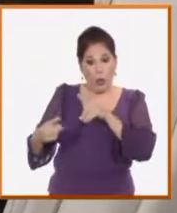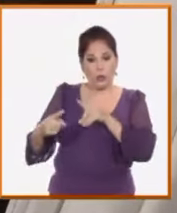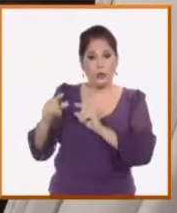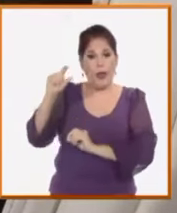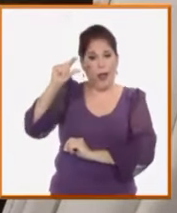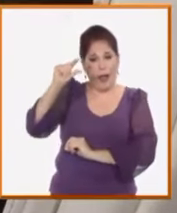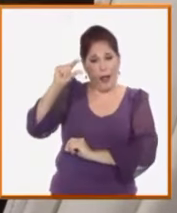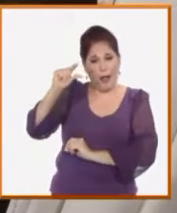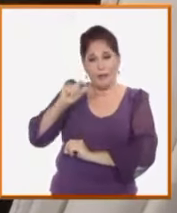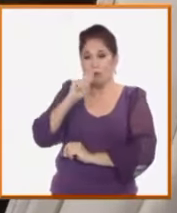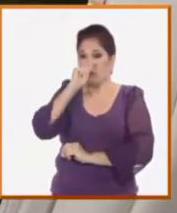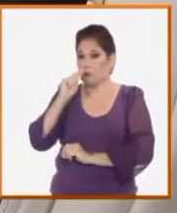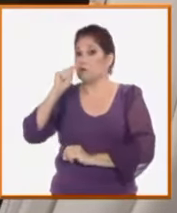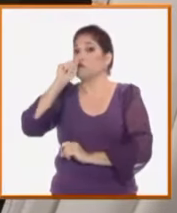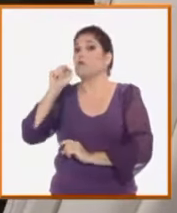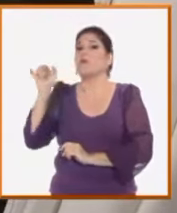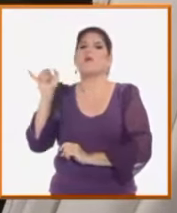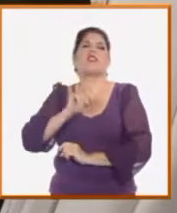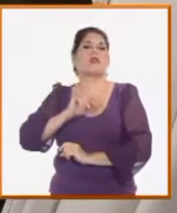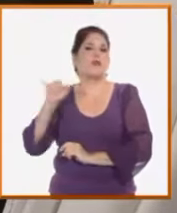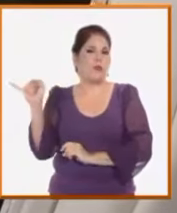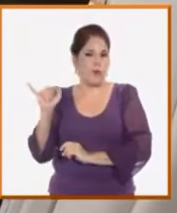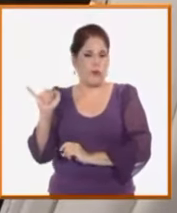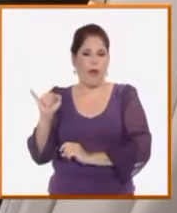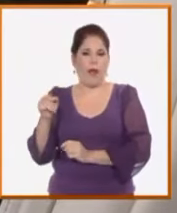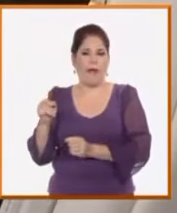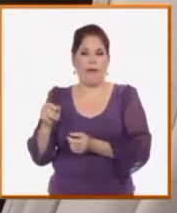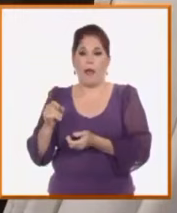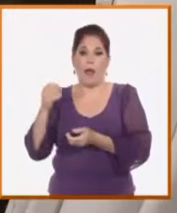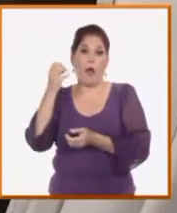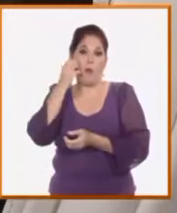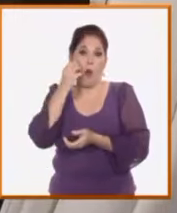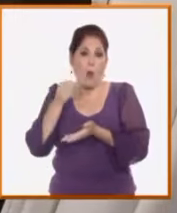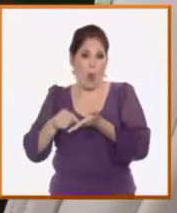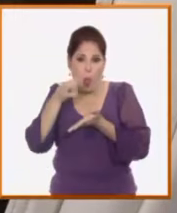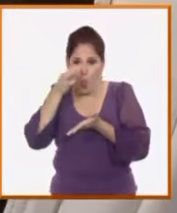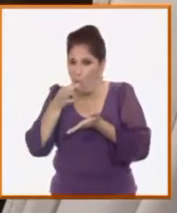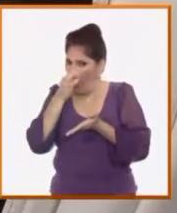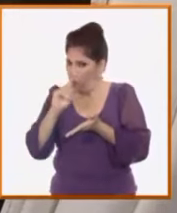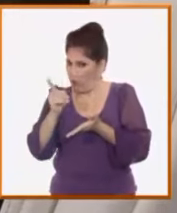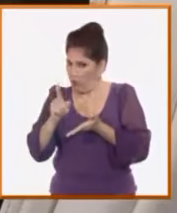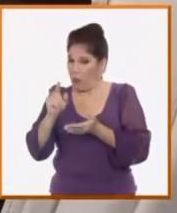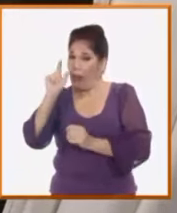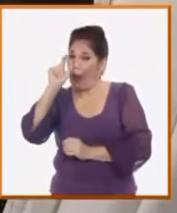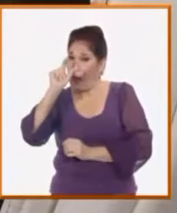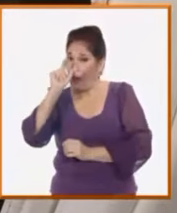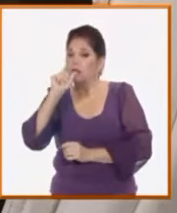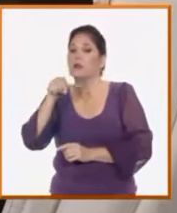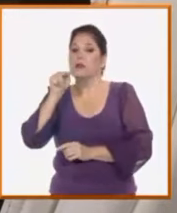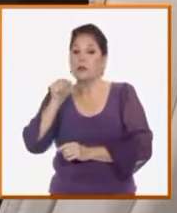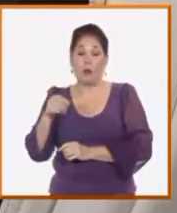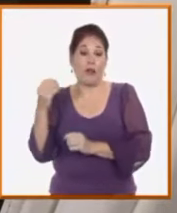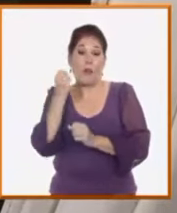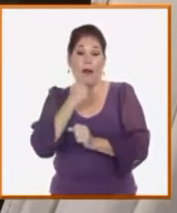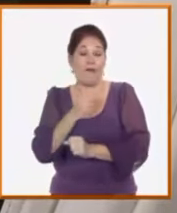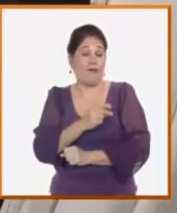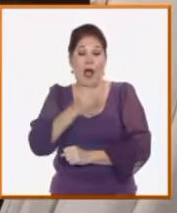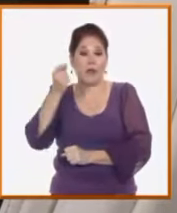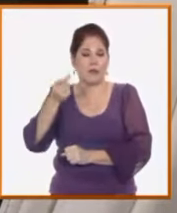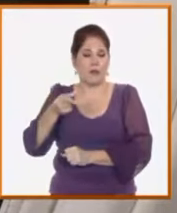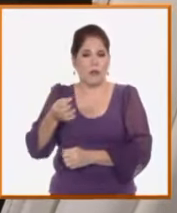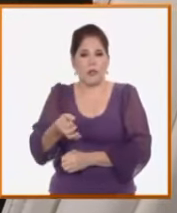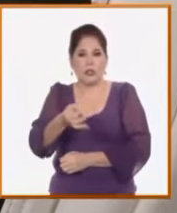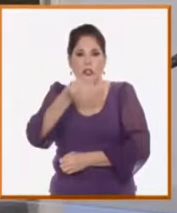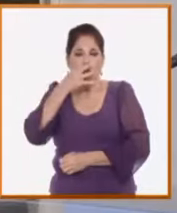registrando un incremento en en presencia y consumo en la sociedad dado a los potentes y rápidos efectos